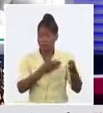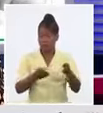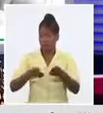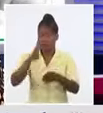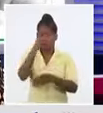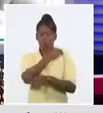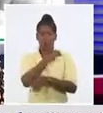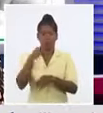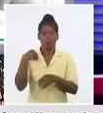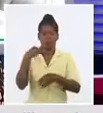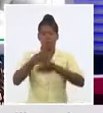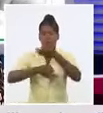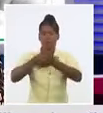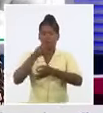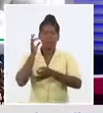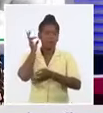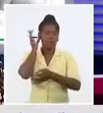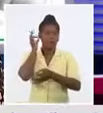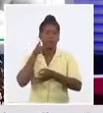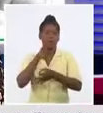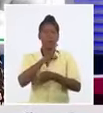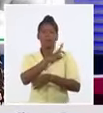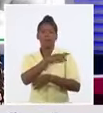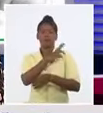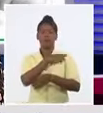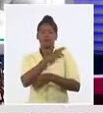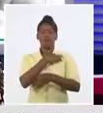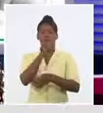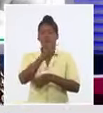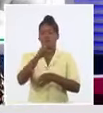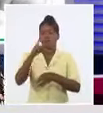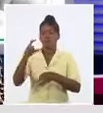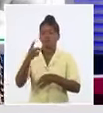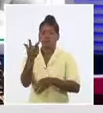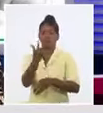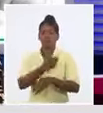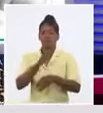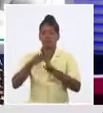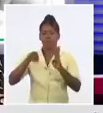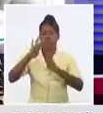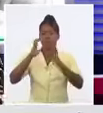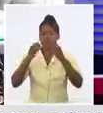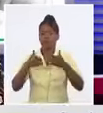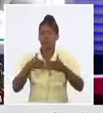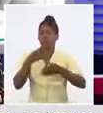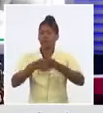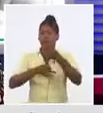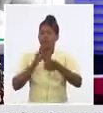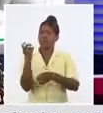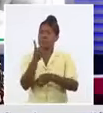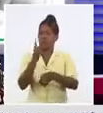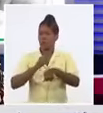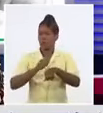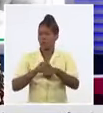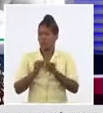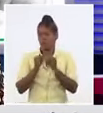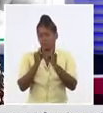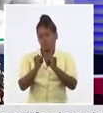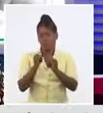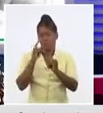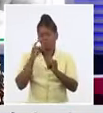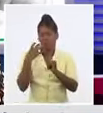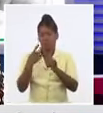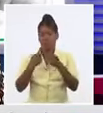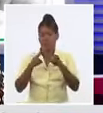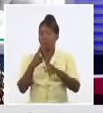López Ambrón, jefa nacional del programa de vacunación del Ministerio de Salud Pública. Esto será, lo reiteramos en el segundo momento de